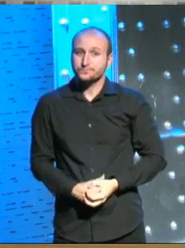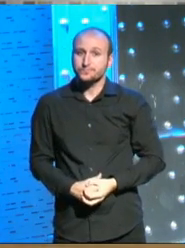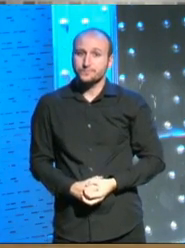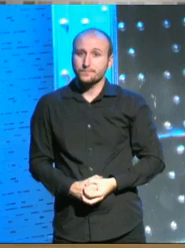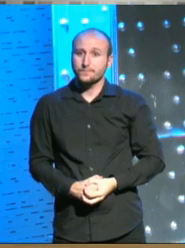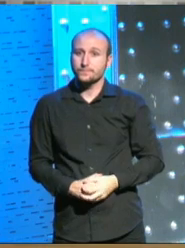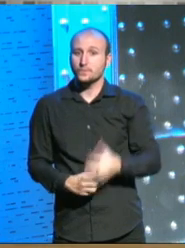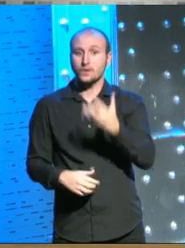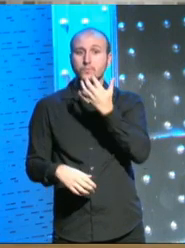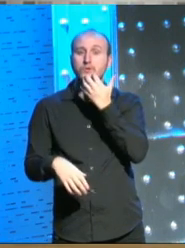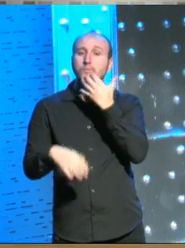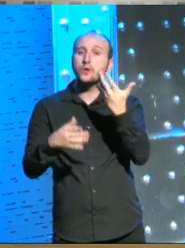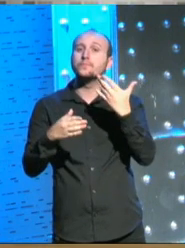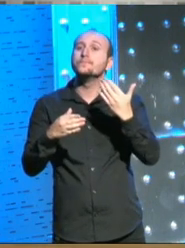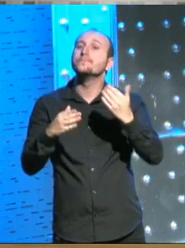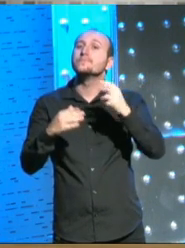La réplica